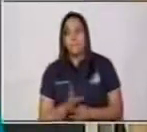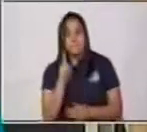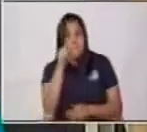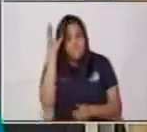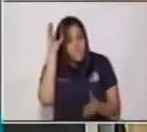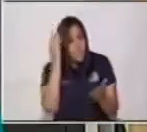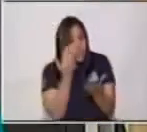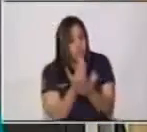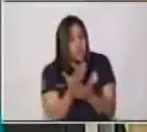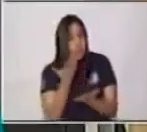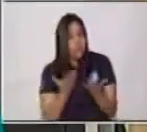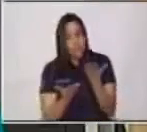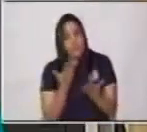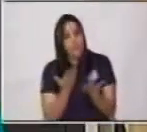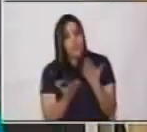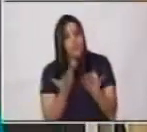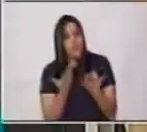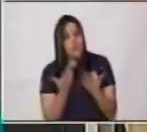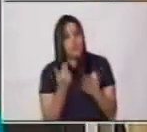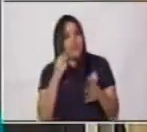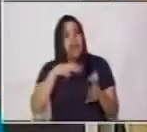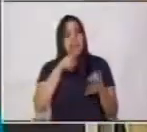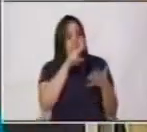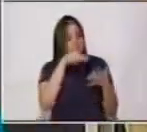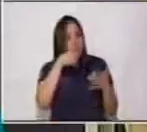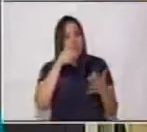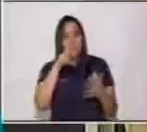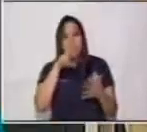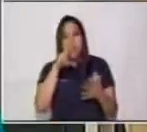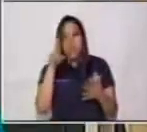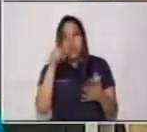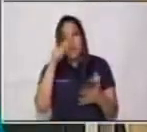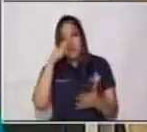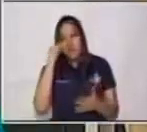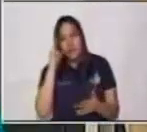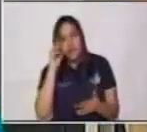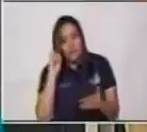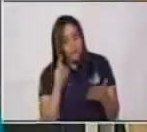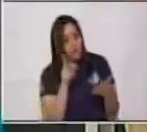¿Crees que es una trama narrativa? ¿Una trama argumentativa?